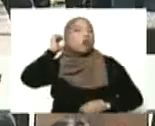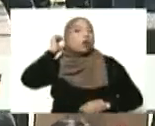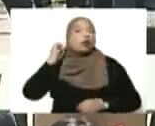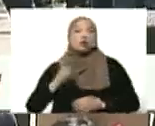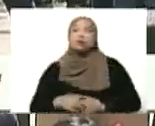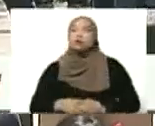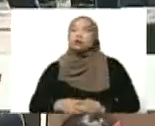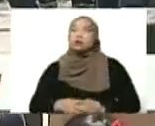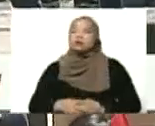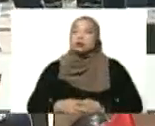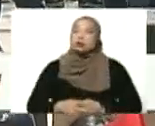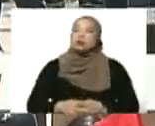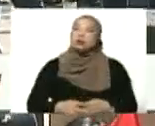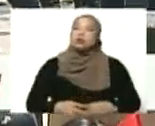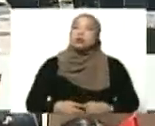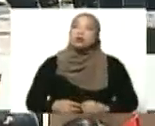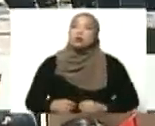Manuel.